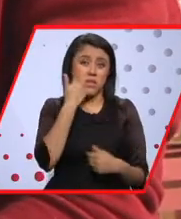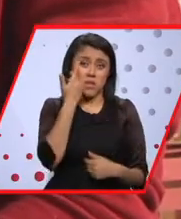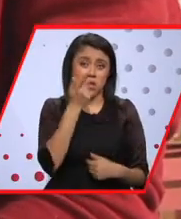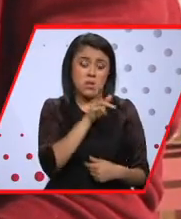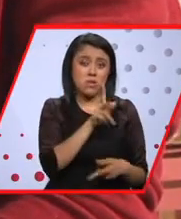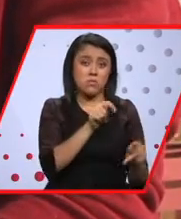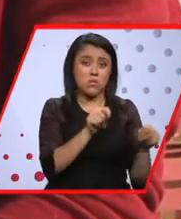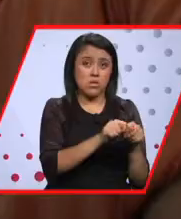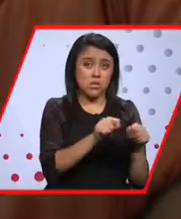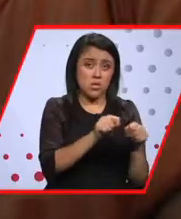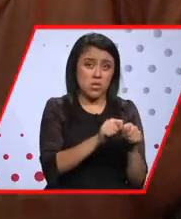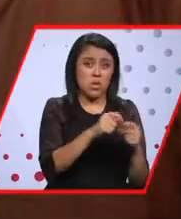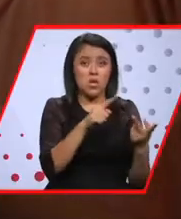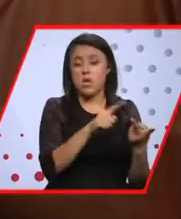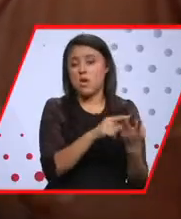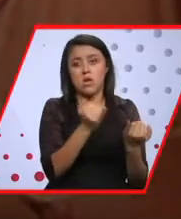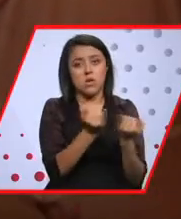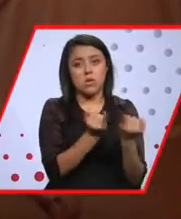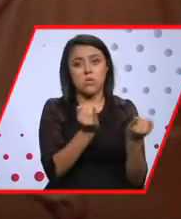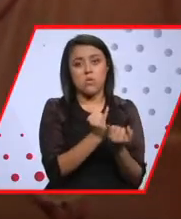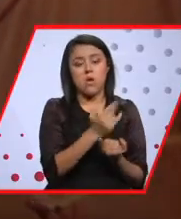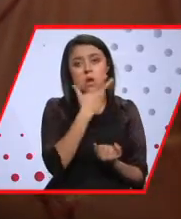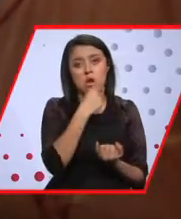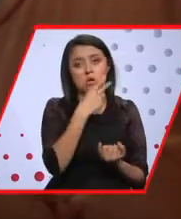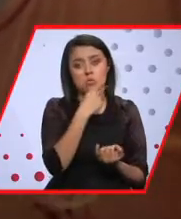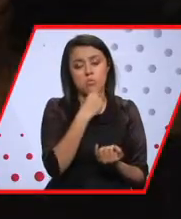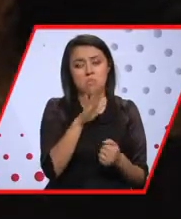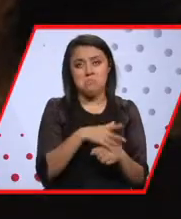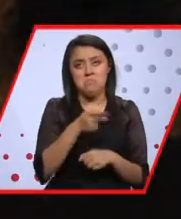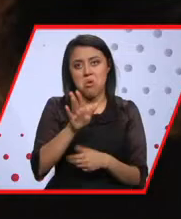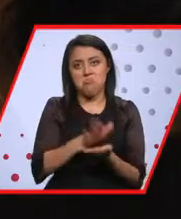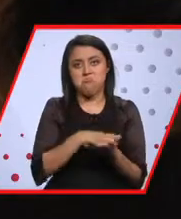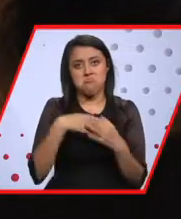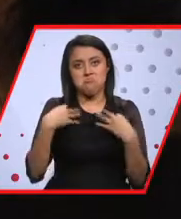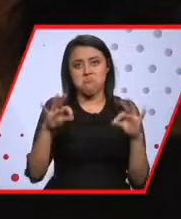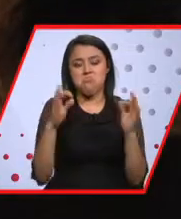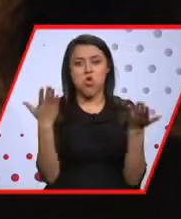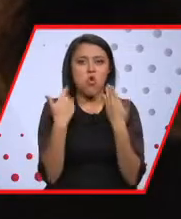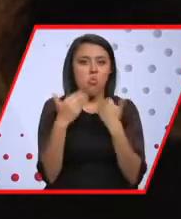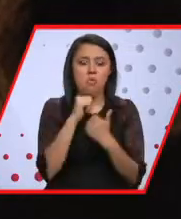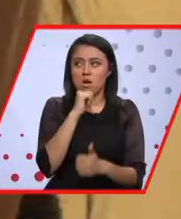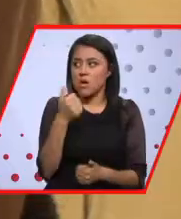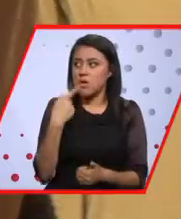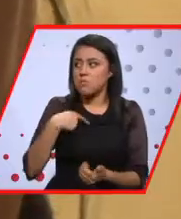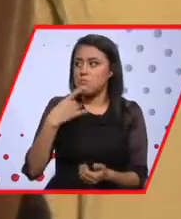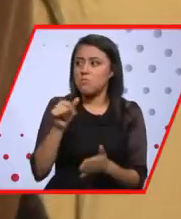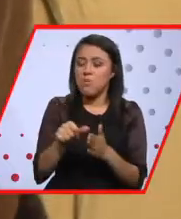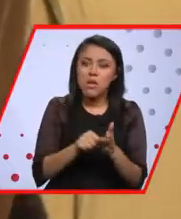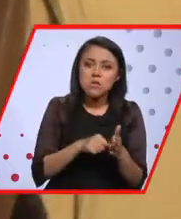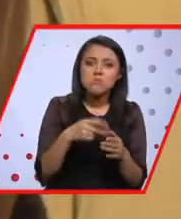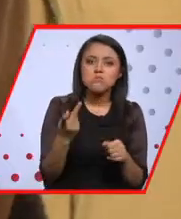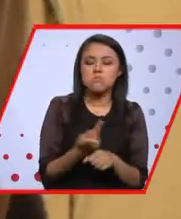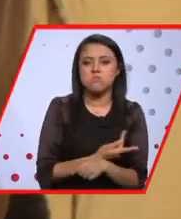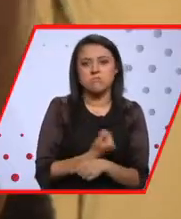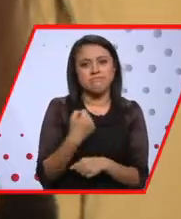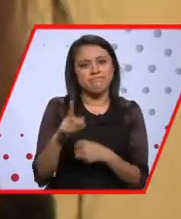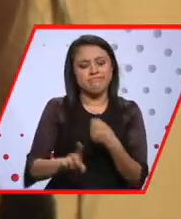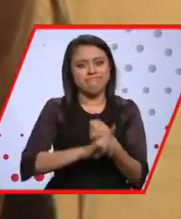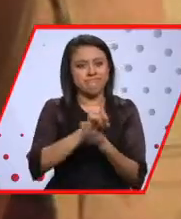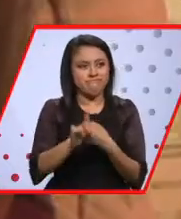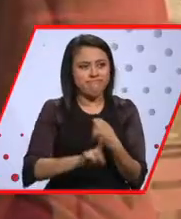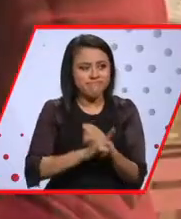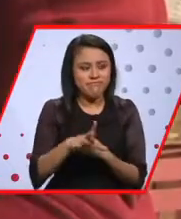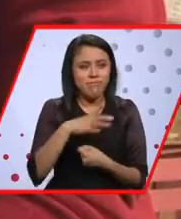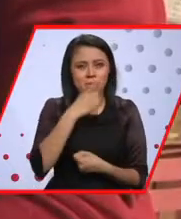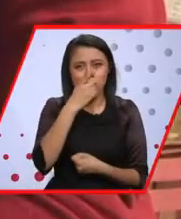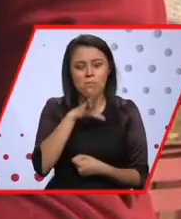tía como a él. Y es que el contrato nunca llegó a sus manos, pues solo pasaron unos meses cuando iniciaron los problemas. La